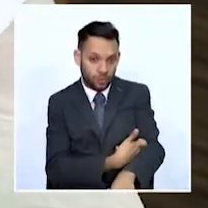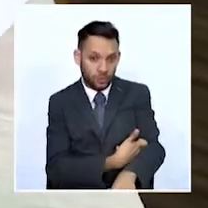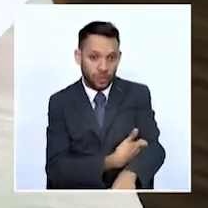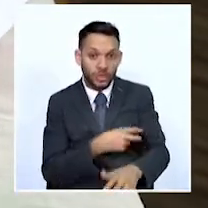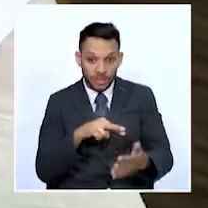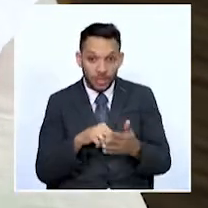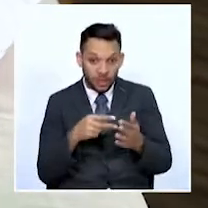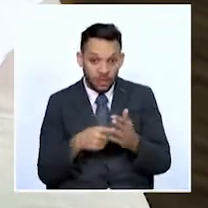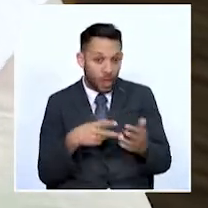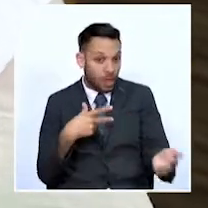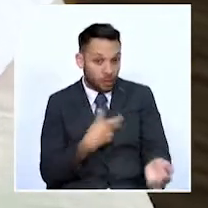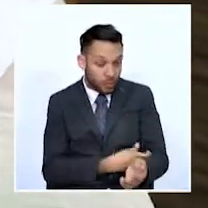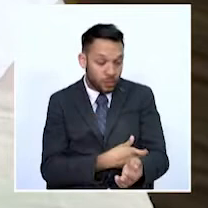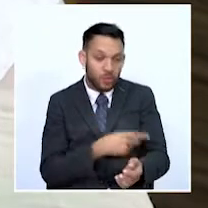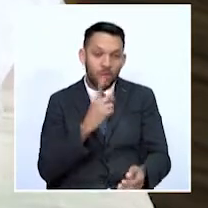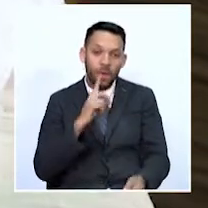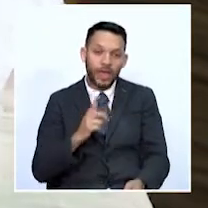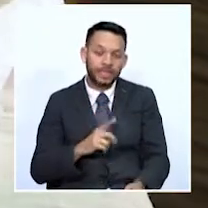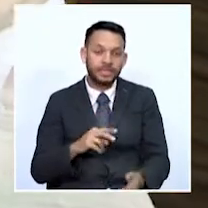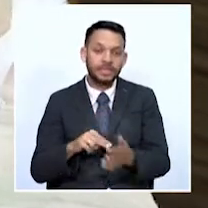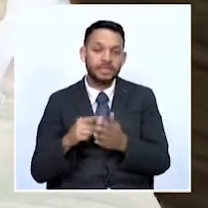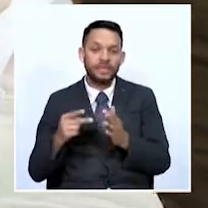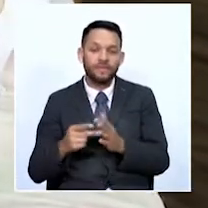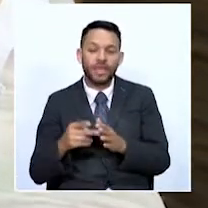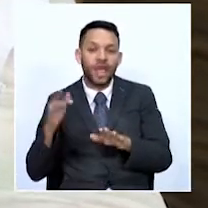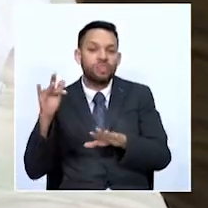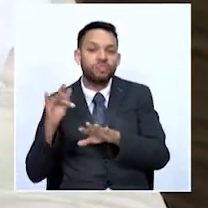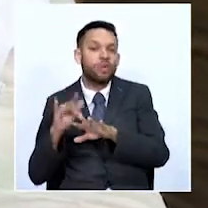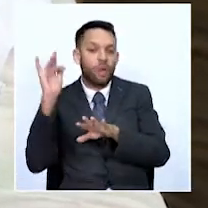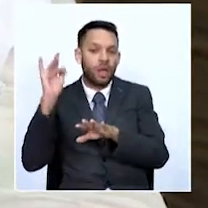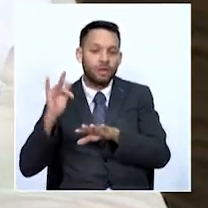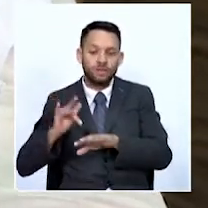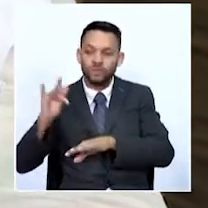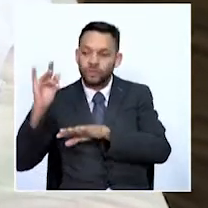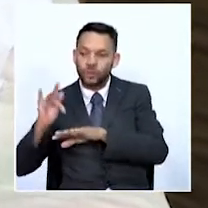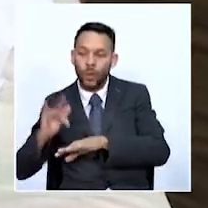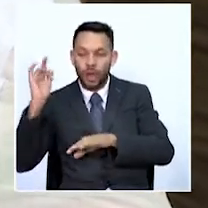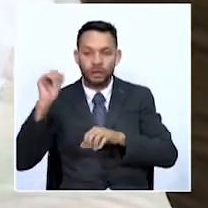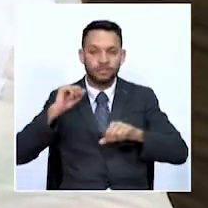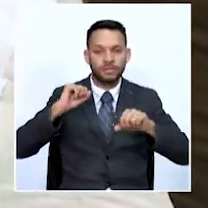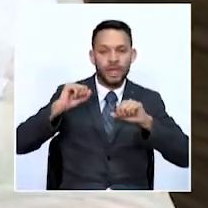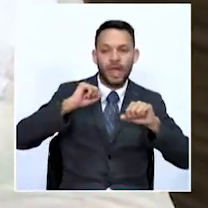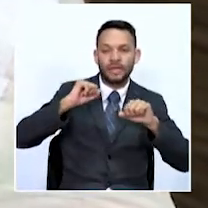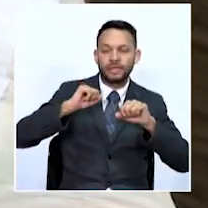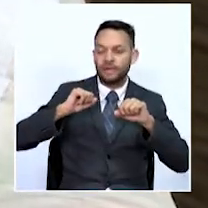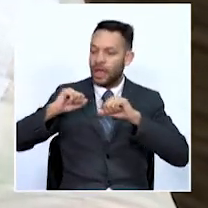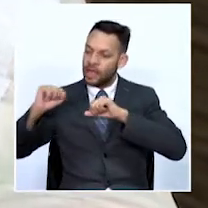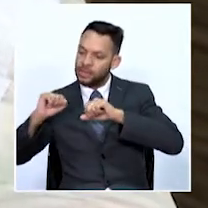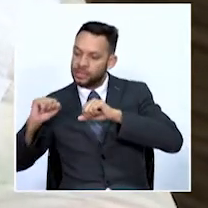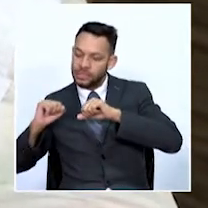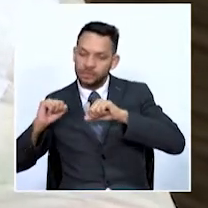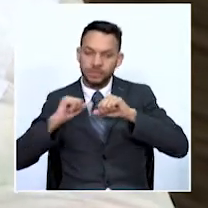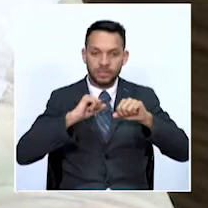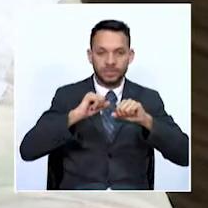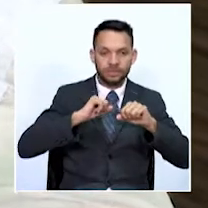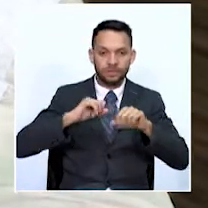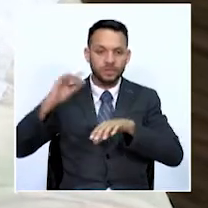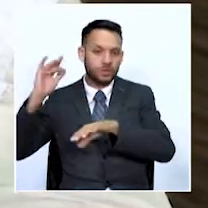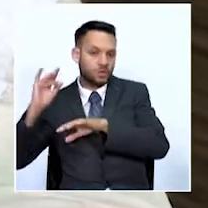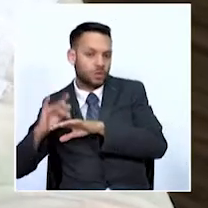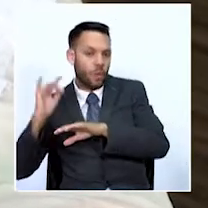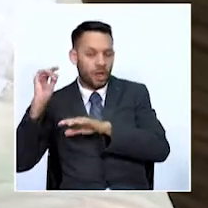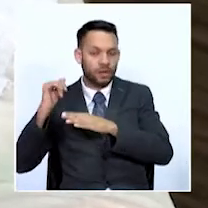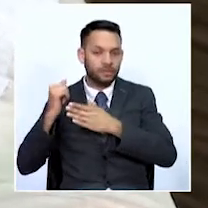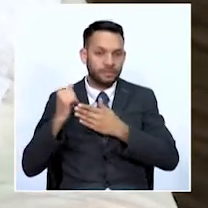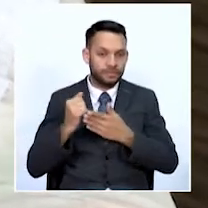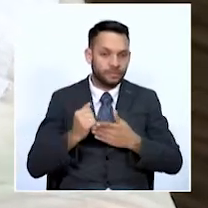lo que estamos haciendo es un estímulo desde acá para que vaya a la corteza cerebral de ella y desde